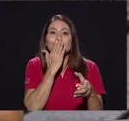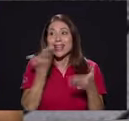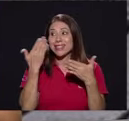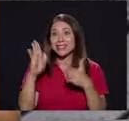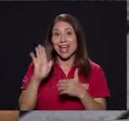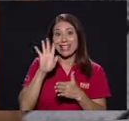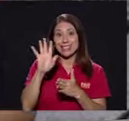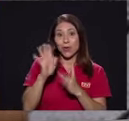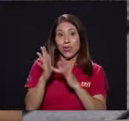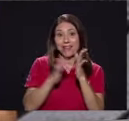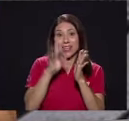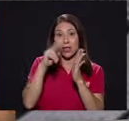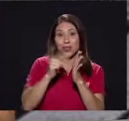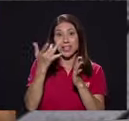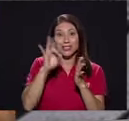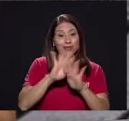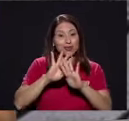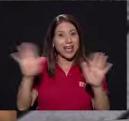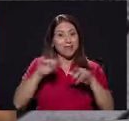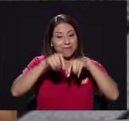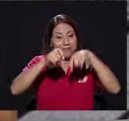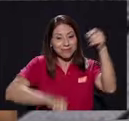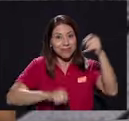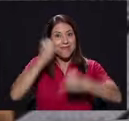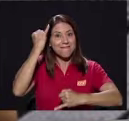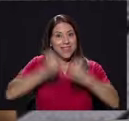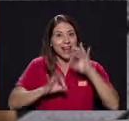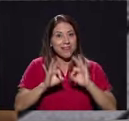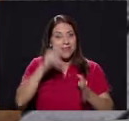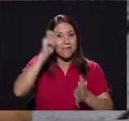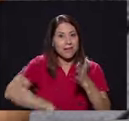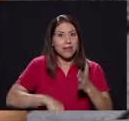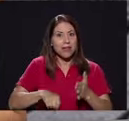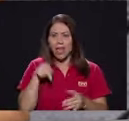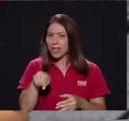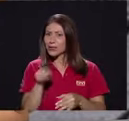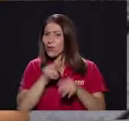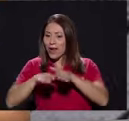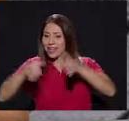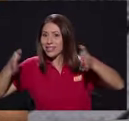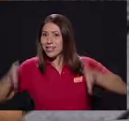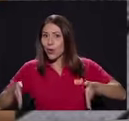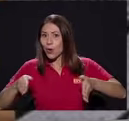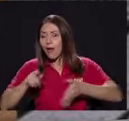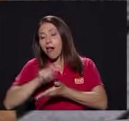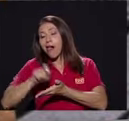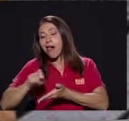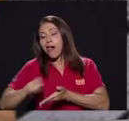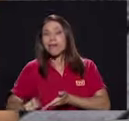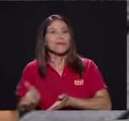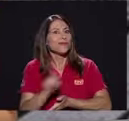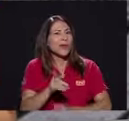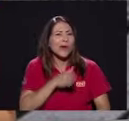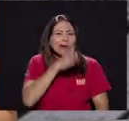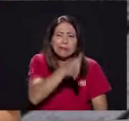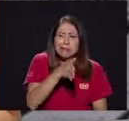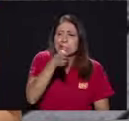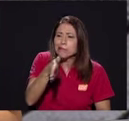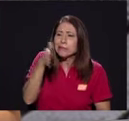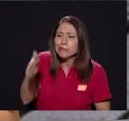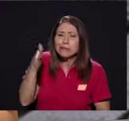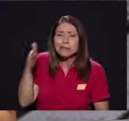5 de abril del 2018, que no fue realizado en el escritorio del viceministerio. Implicó un trabajo arduo con más de